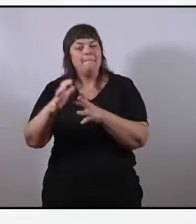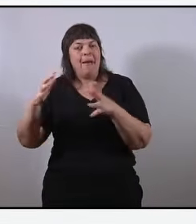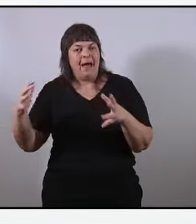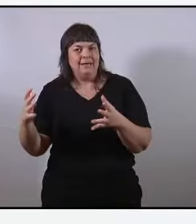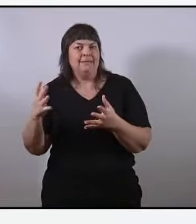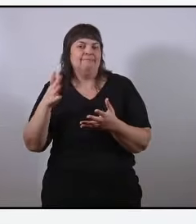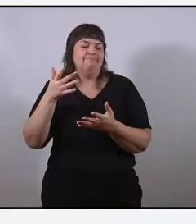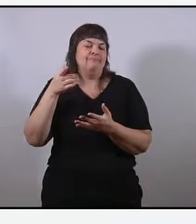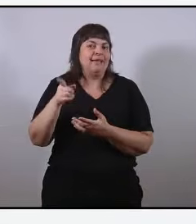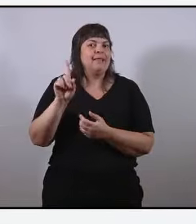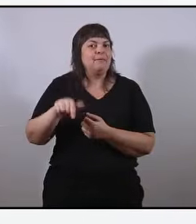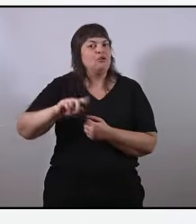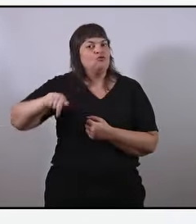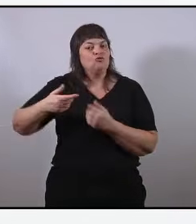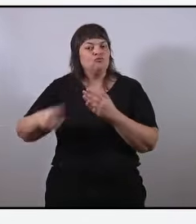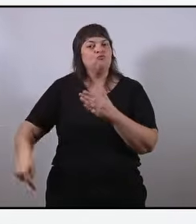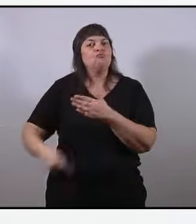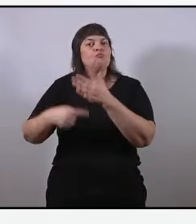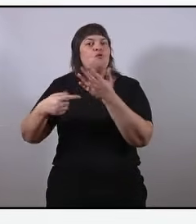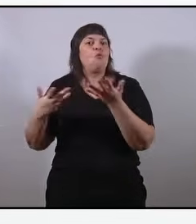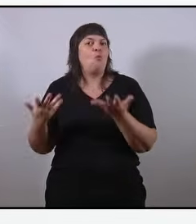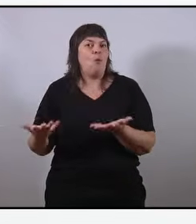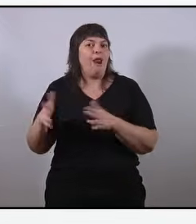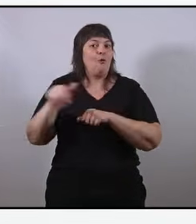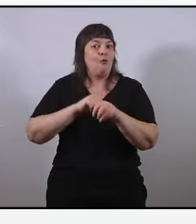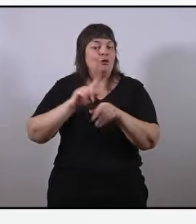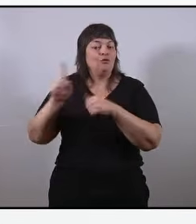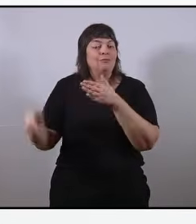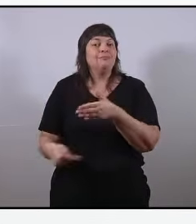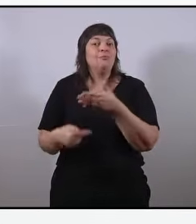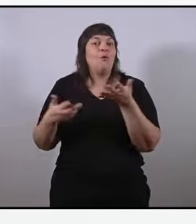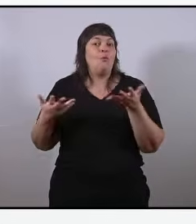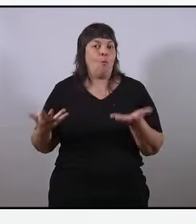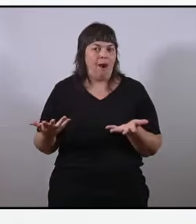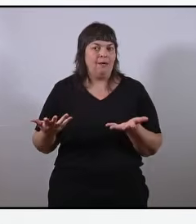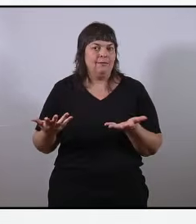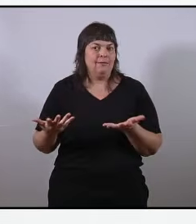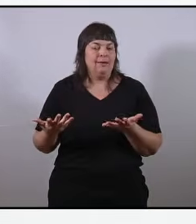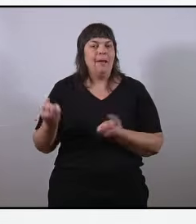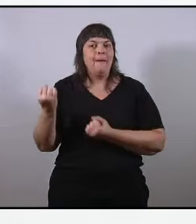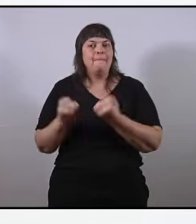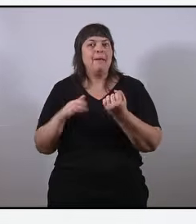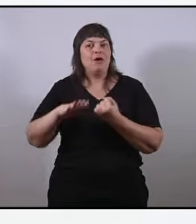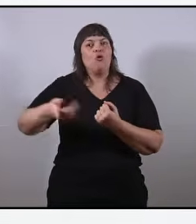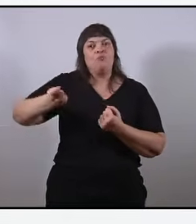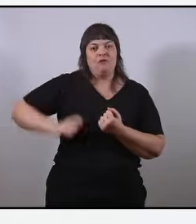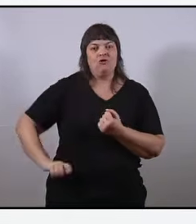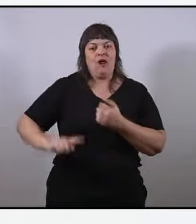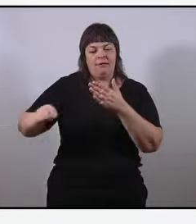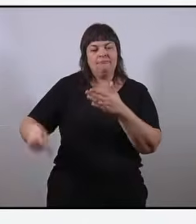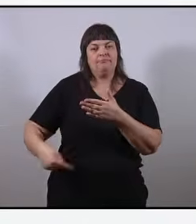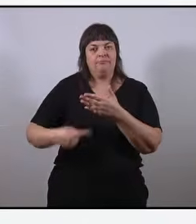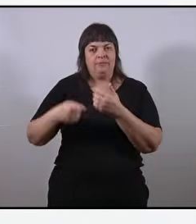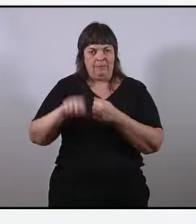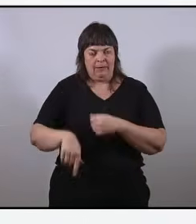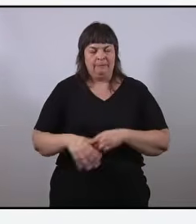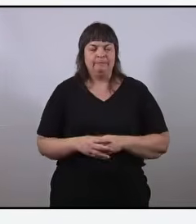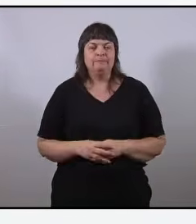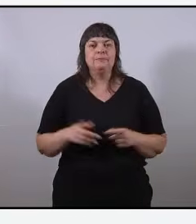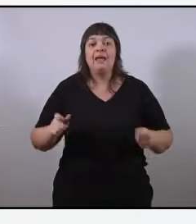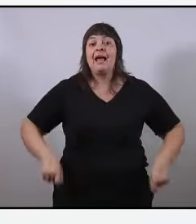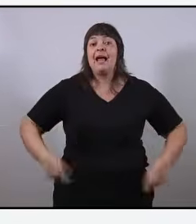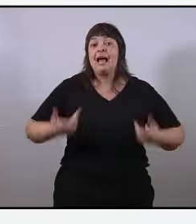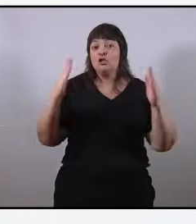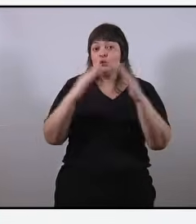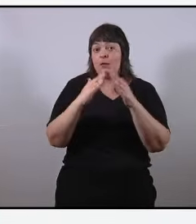manera que también vamos a incorporar en esta convocatoria los de vehículos profesionales. En cuanto a los gastos de vivienda